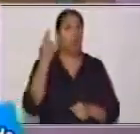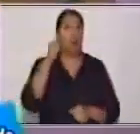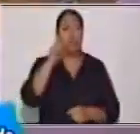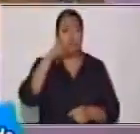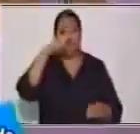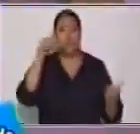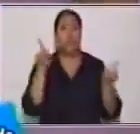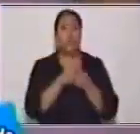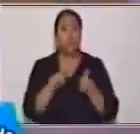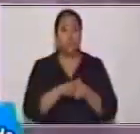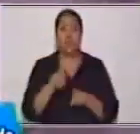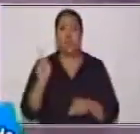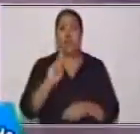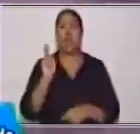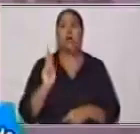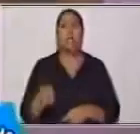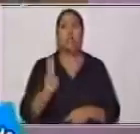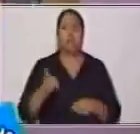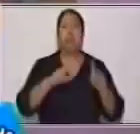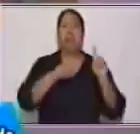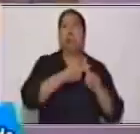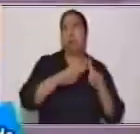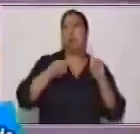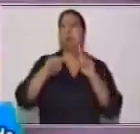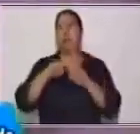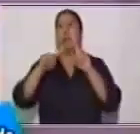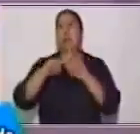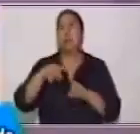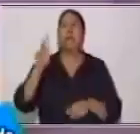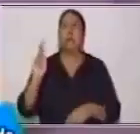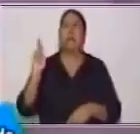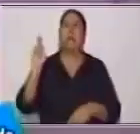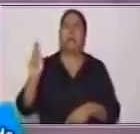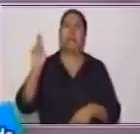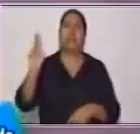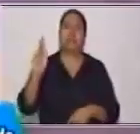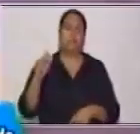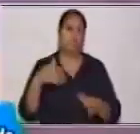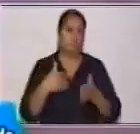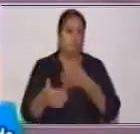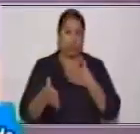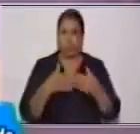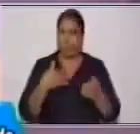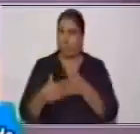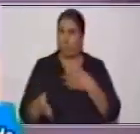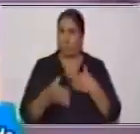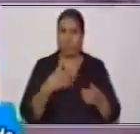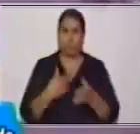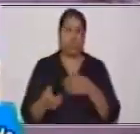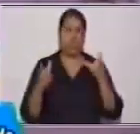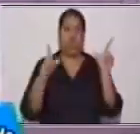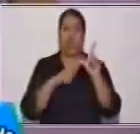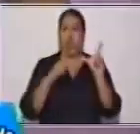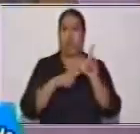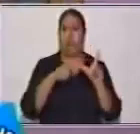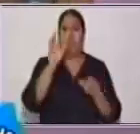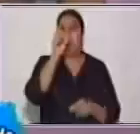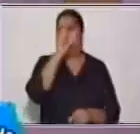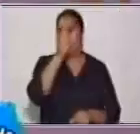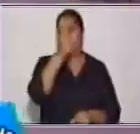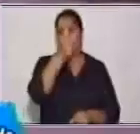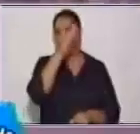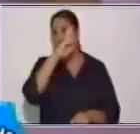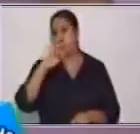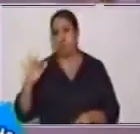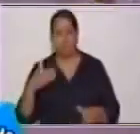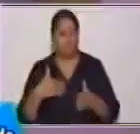siempre asocies que solo va a ser la letra X o la letra Y. Puedes utilizar cualquier letra del alfabeto para poder trabajar y de esa